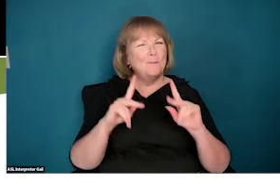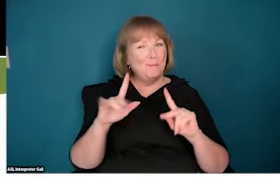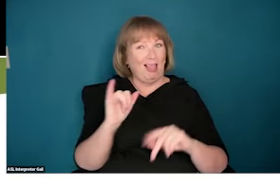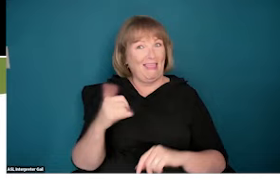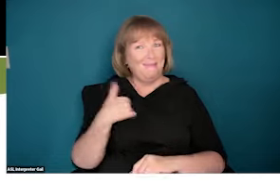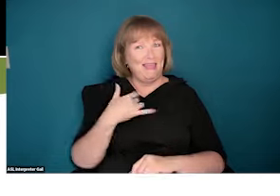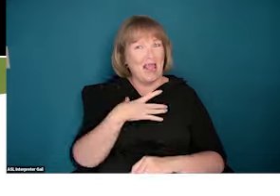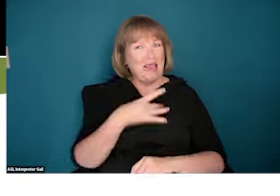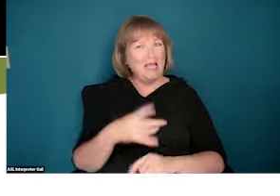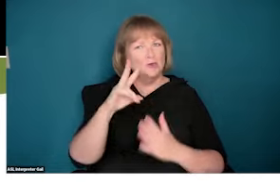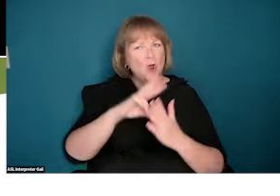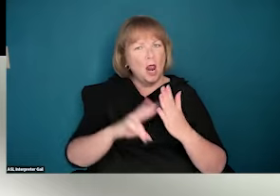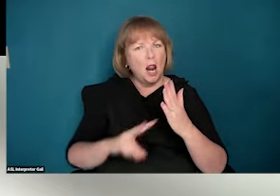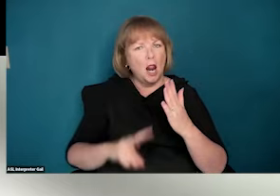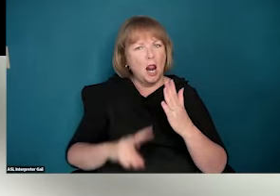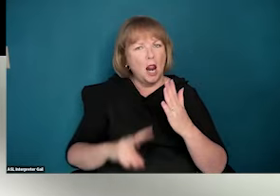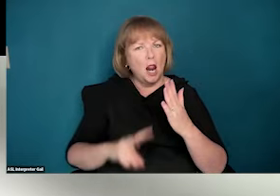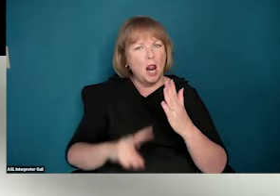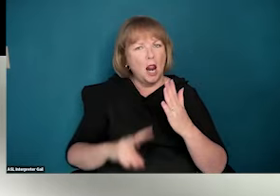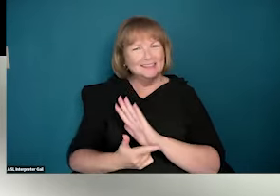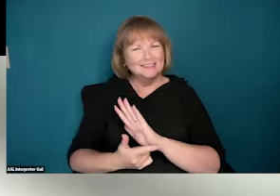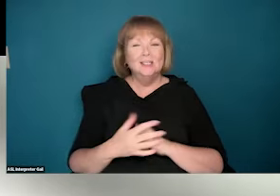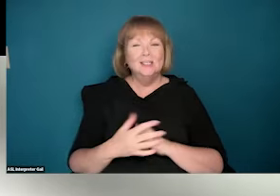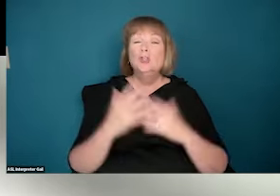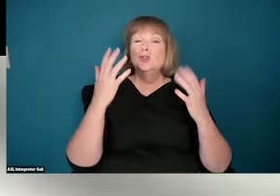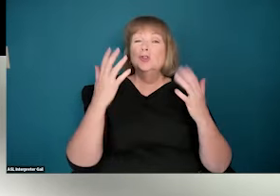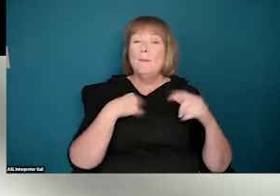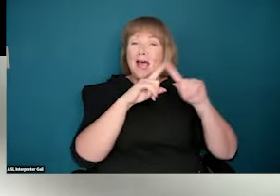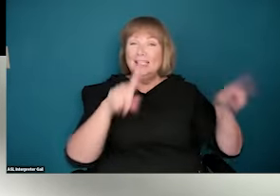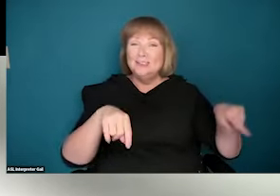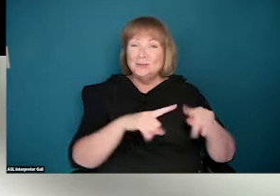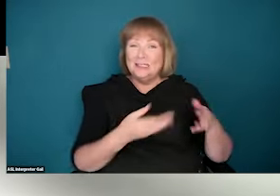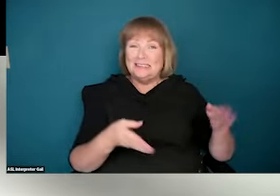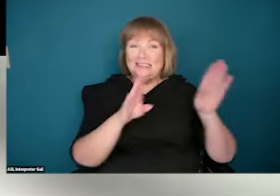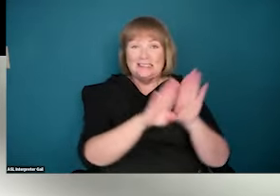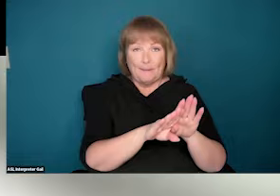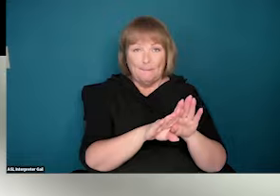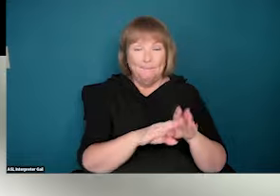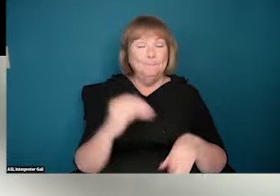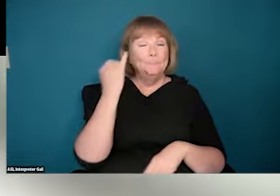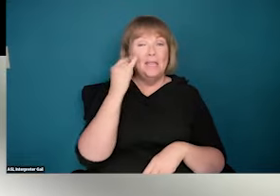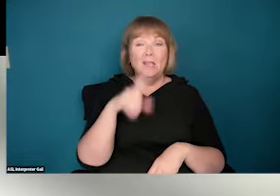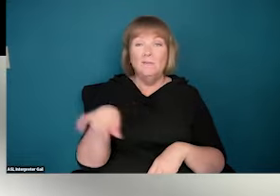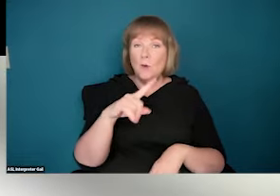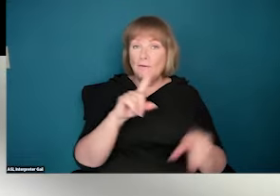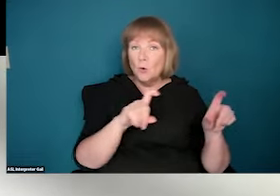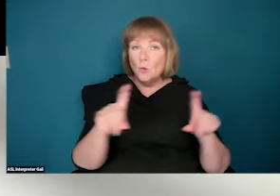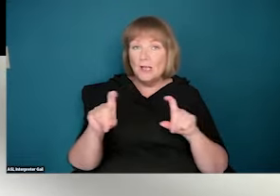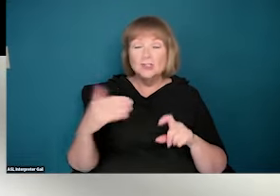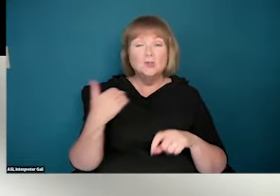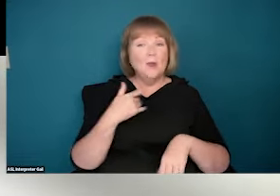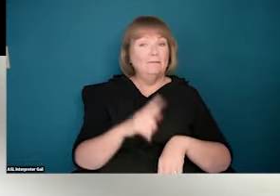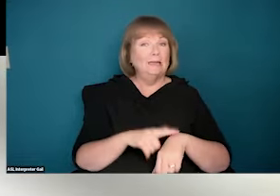las habilidades de la persona o las circunstancias cambien. Con esto acabo de